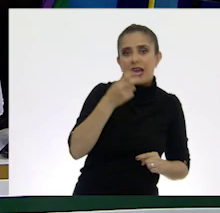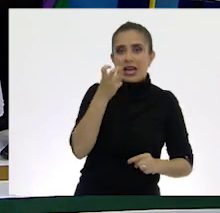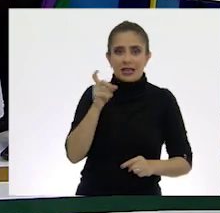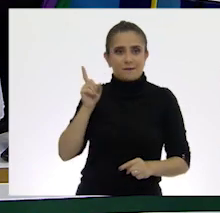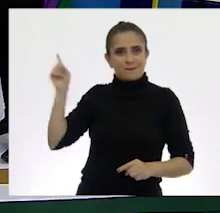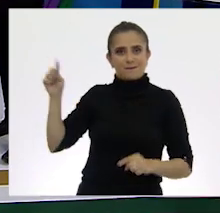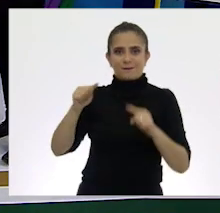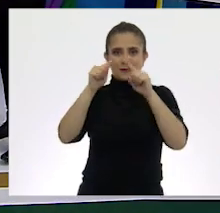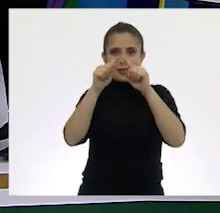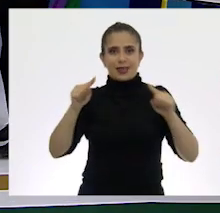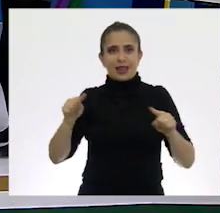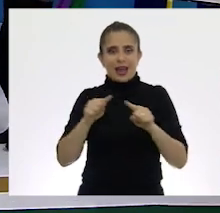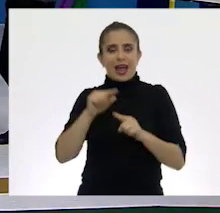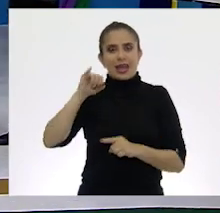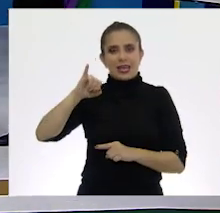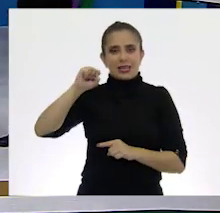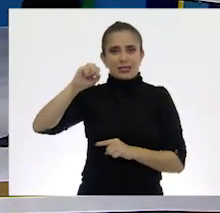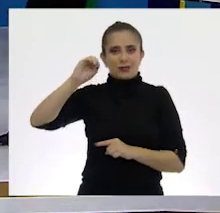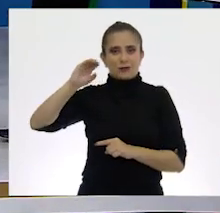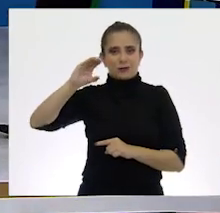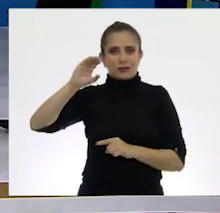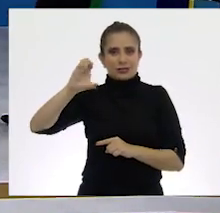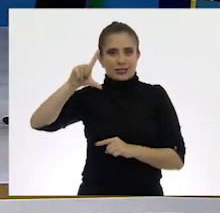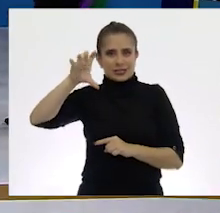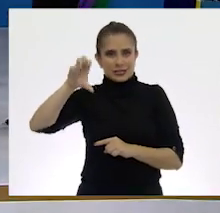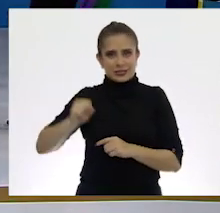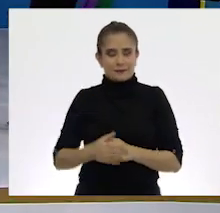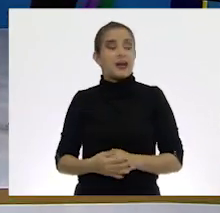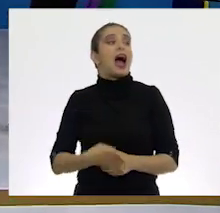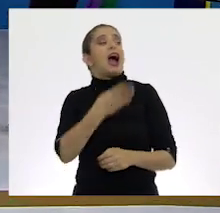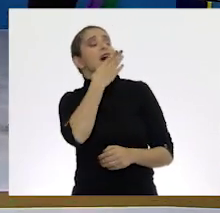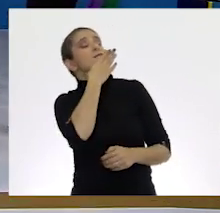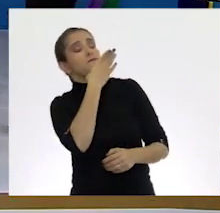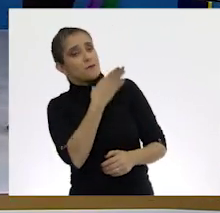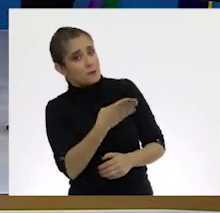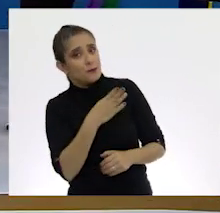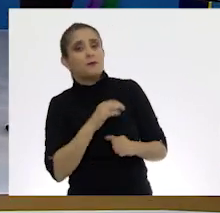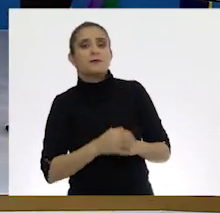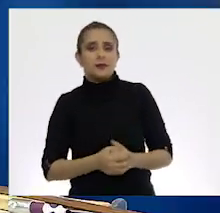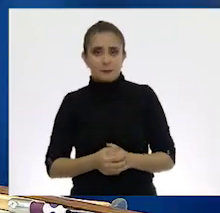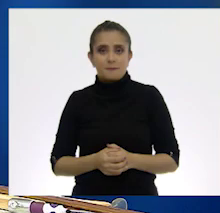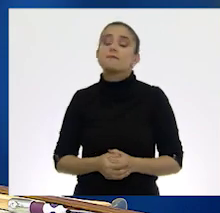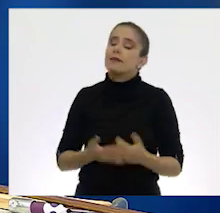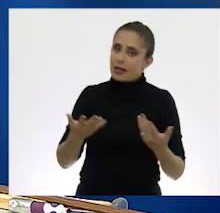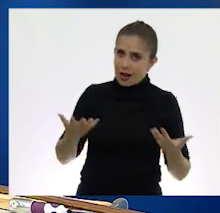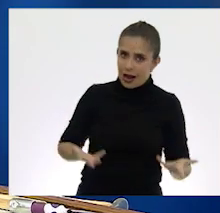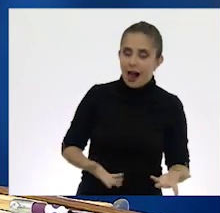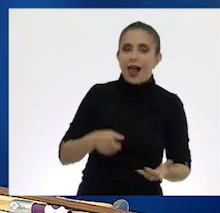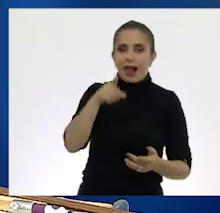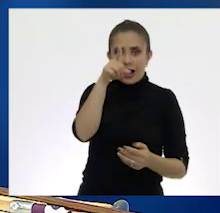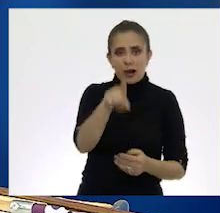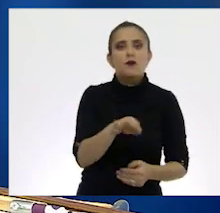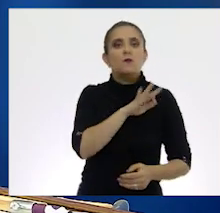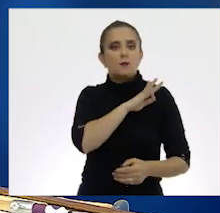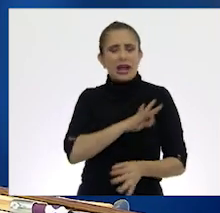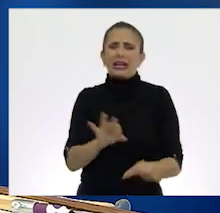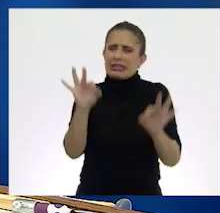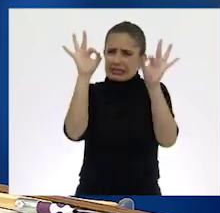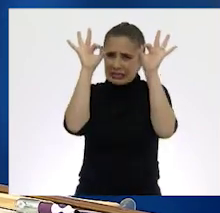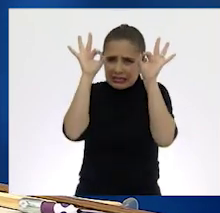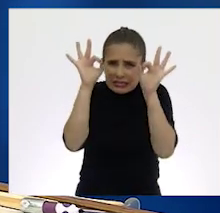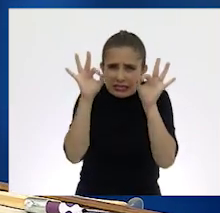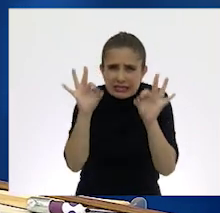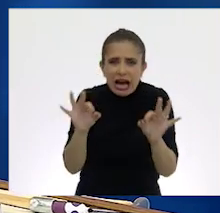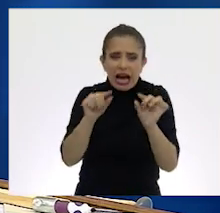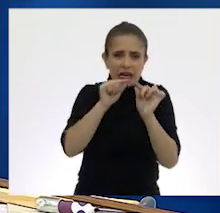isósceles. ¿Cómo ves? Muy bien, muy Y bien. esto nos permite hacer más exacta